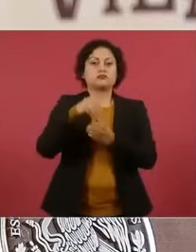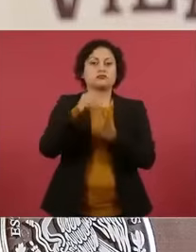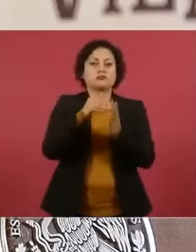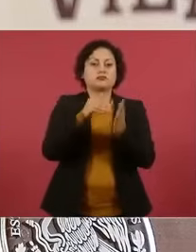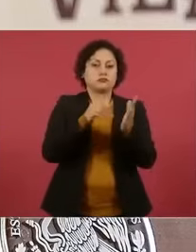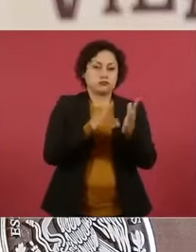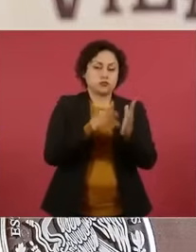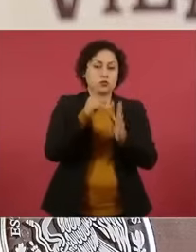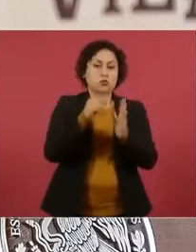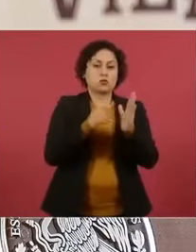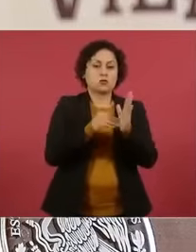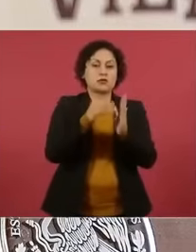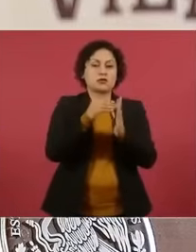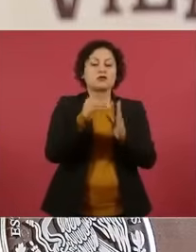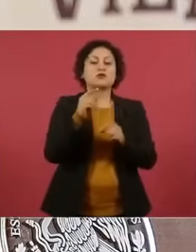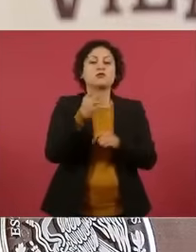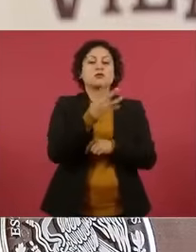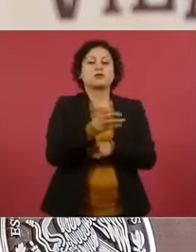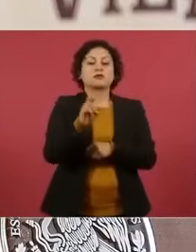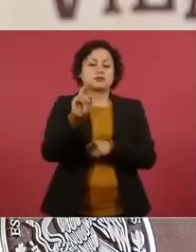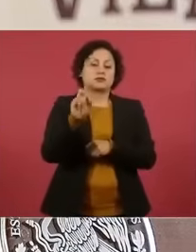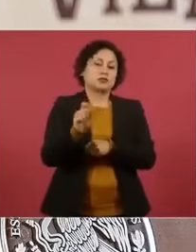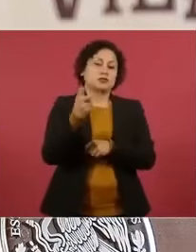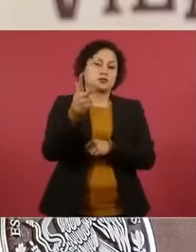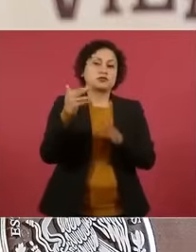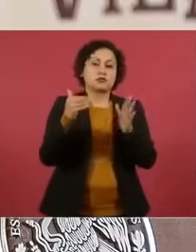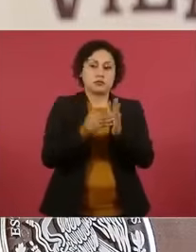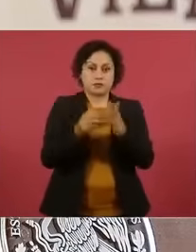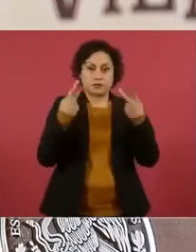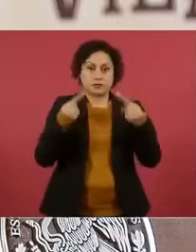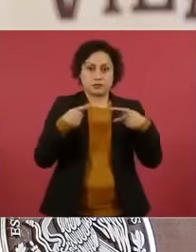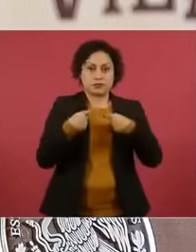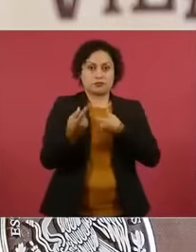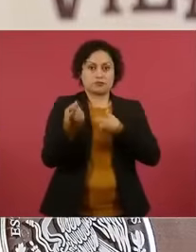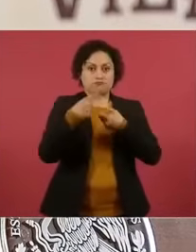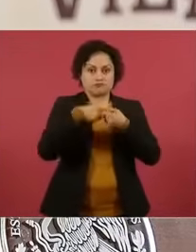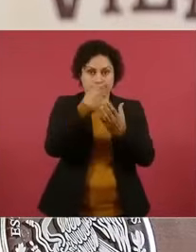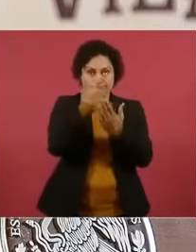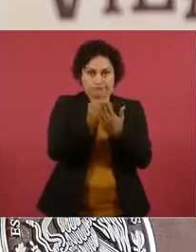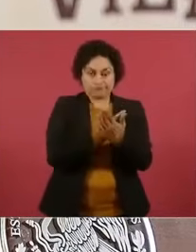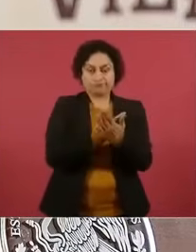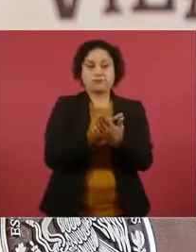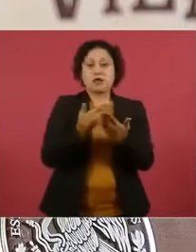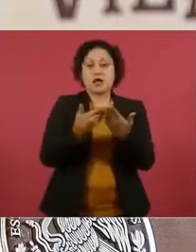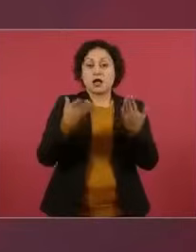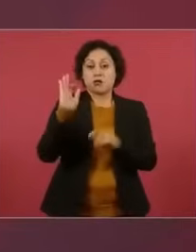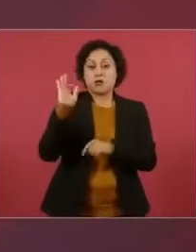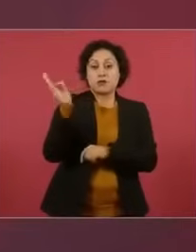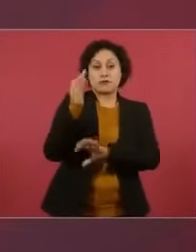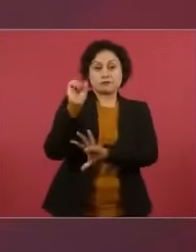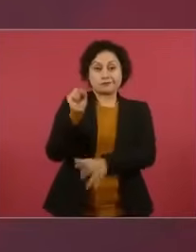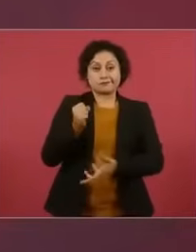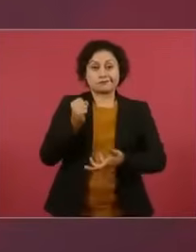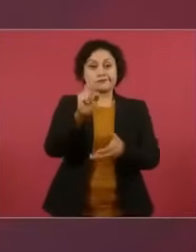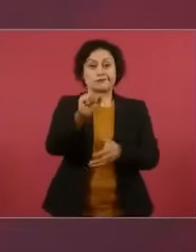1,410,000 derechohabientes de esta pensión. En este año la Federación está invirtiendo